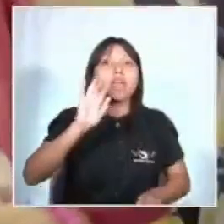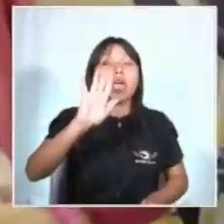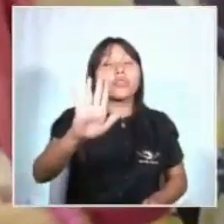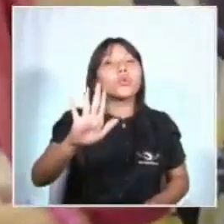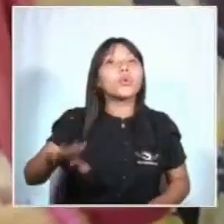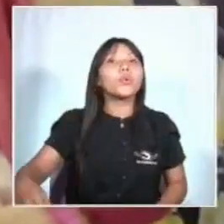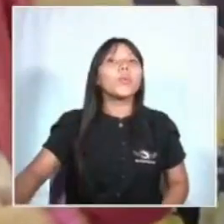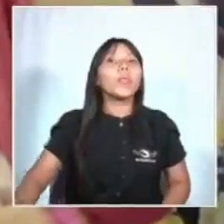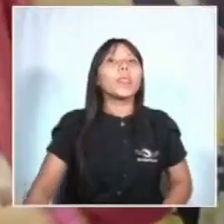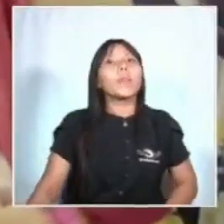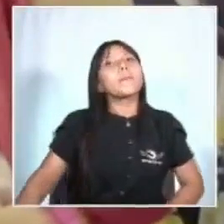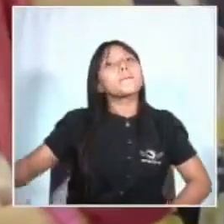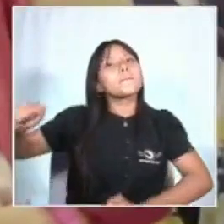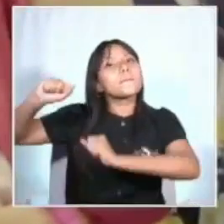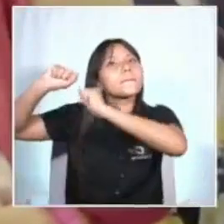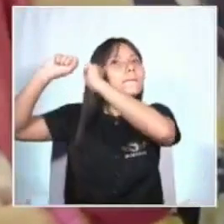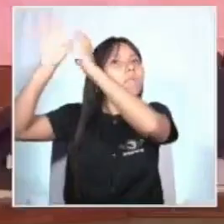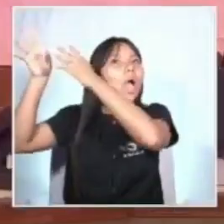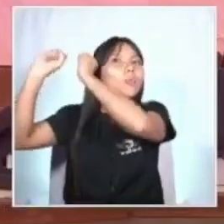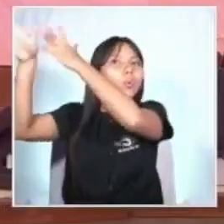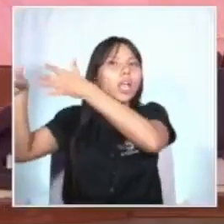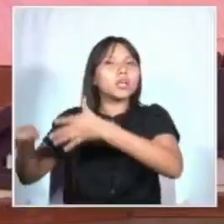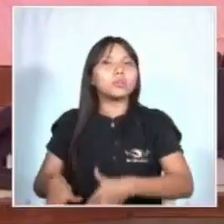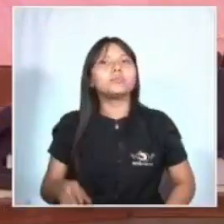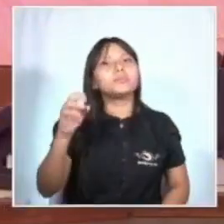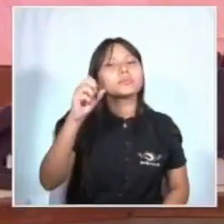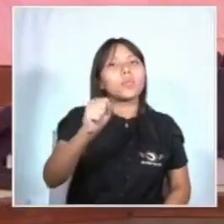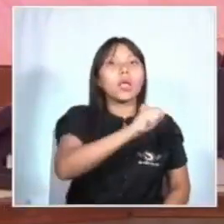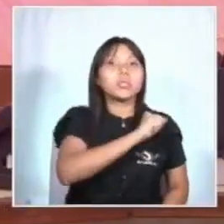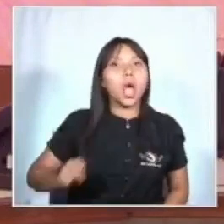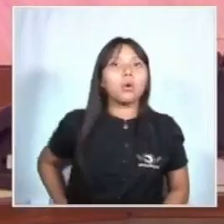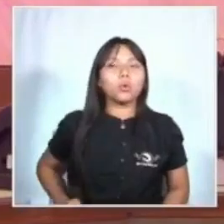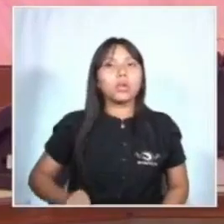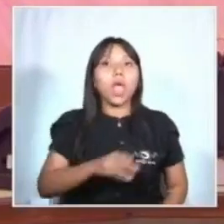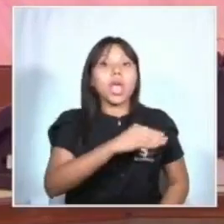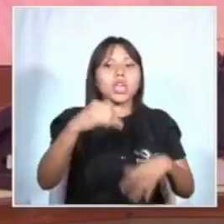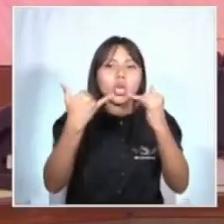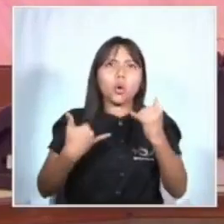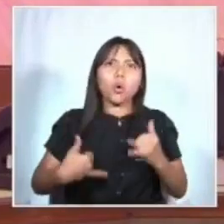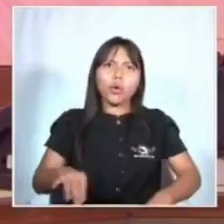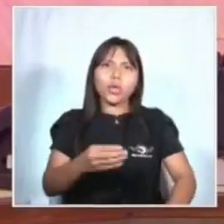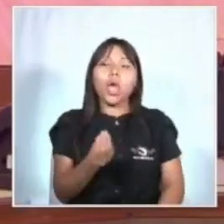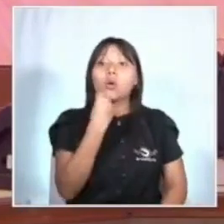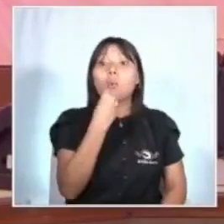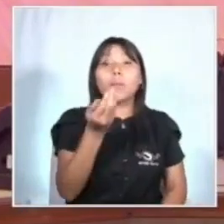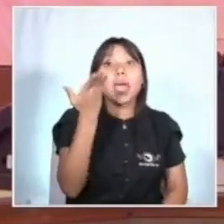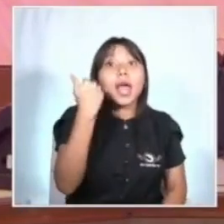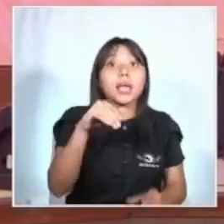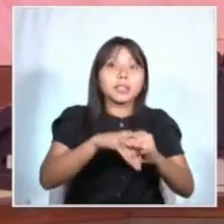Saúl. Y de ahora en adelante comerás en mi mesa, Mefiboset.